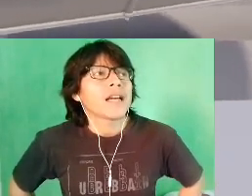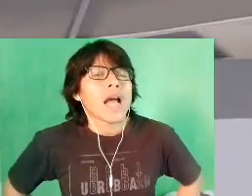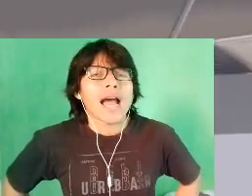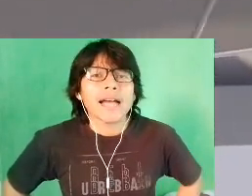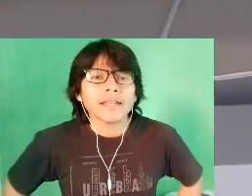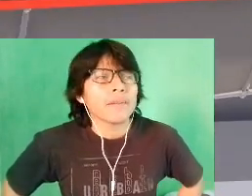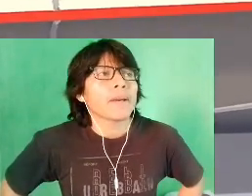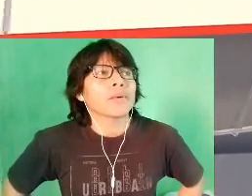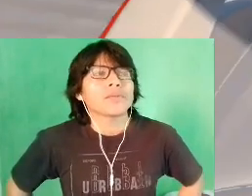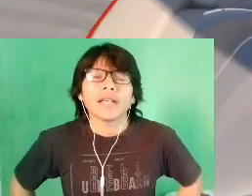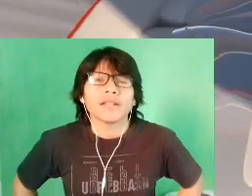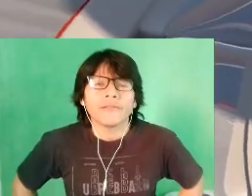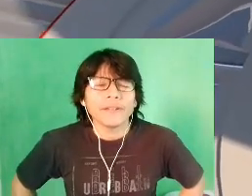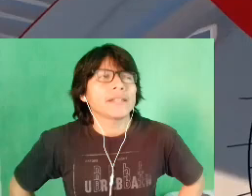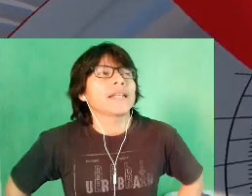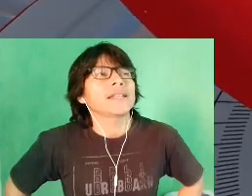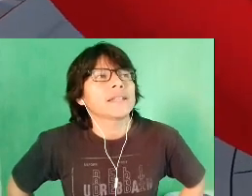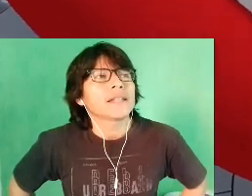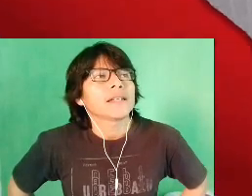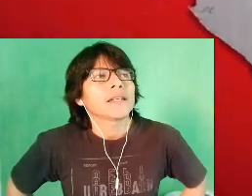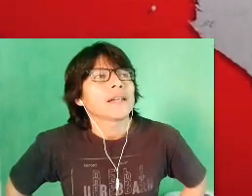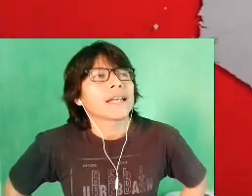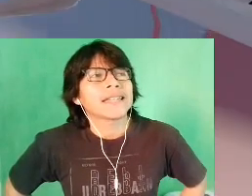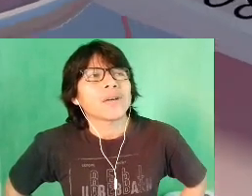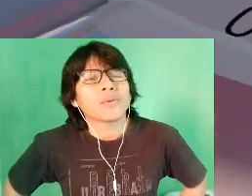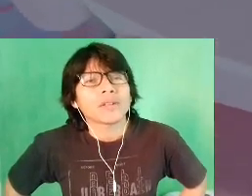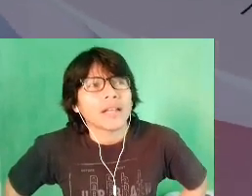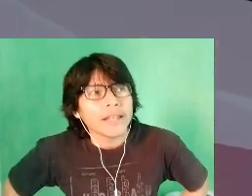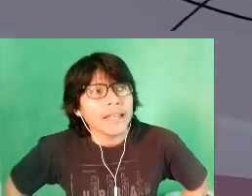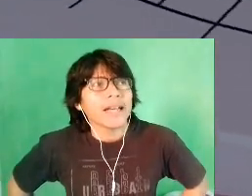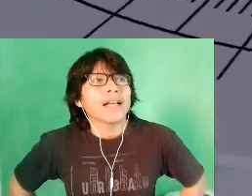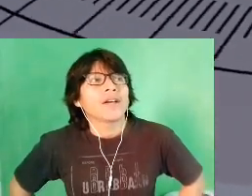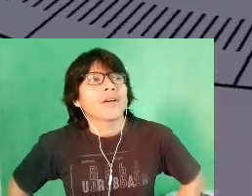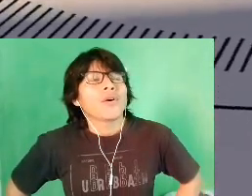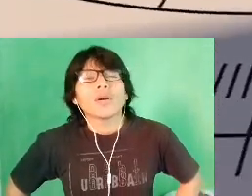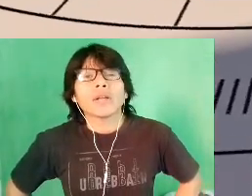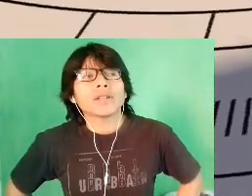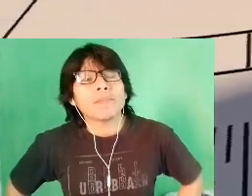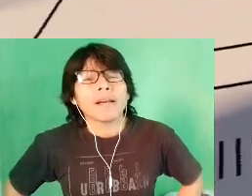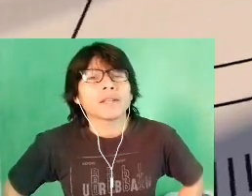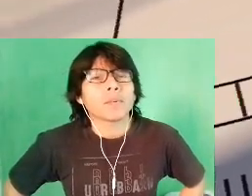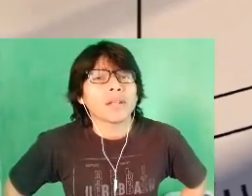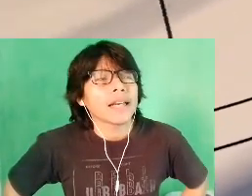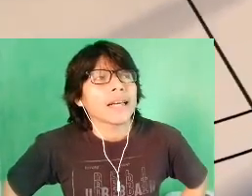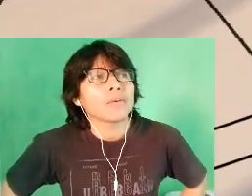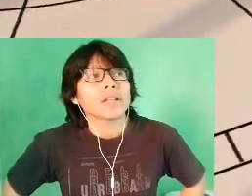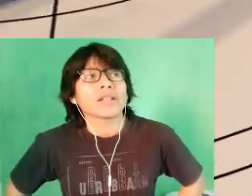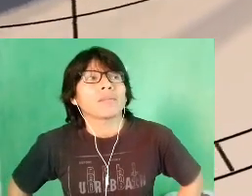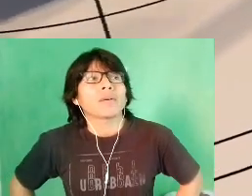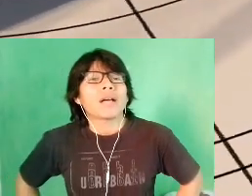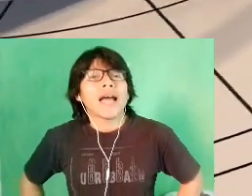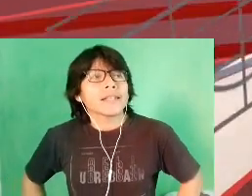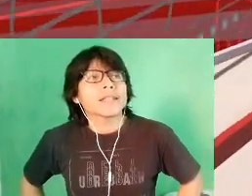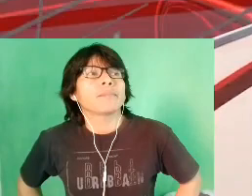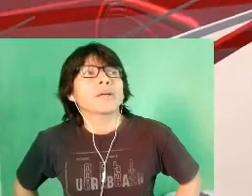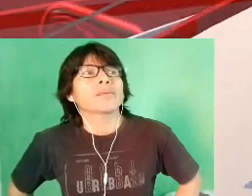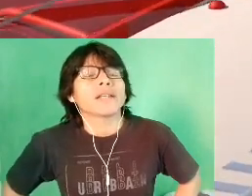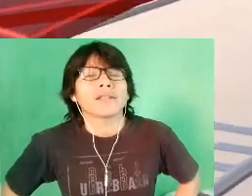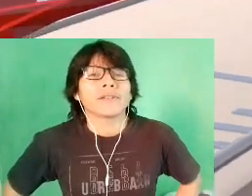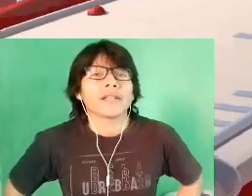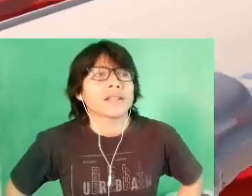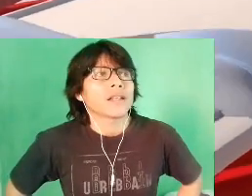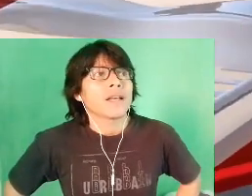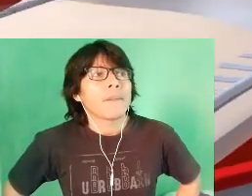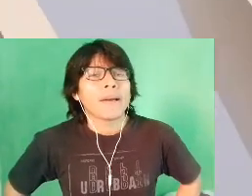Martín. Hazle preguntas difíciles, que se contradiga o que no sepa responder Claudia Sheinbaum. Hazle